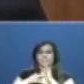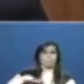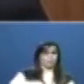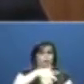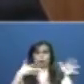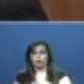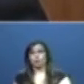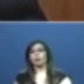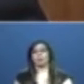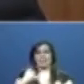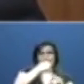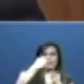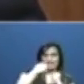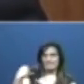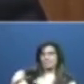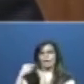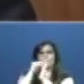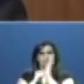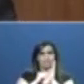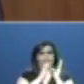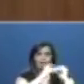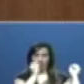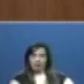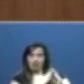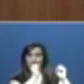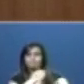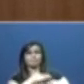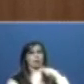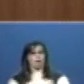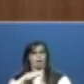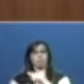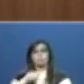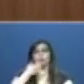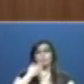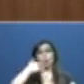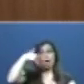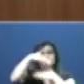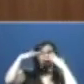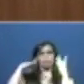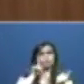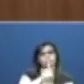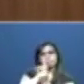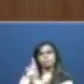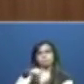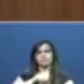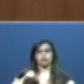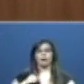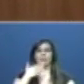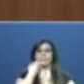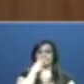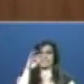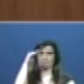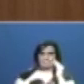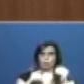las líneas y medidas acordadas entre ellas destacan la atención personalizada a parados menores de 30 años y las